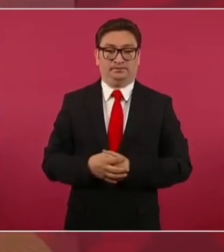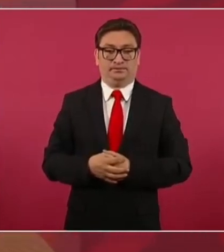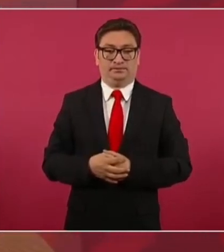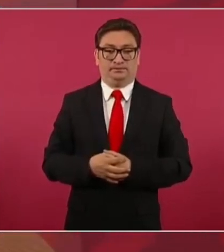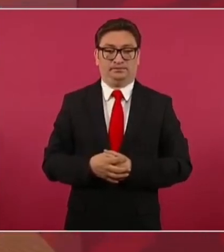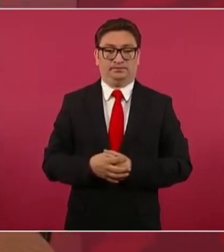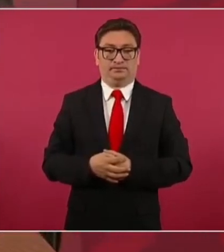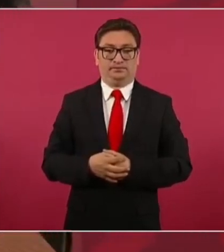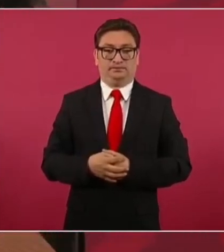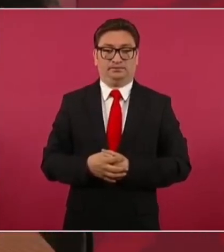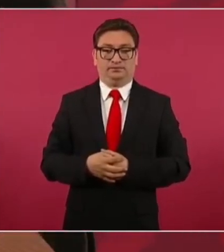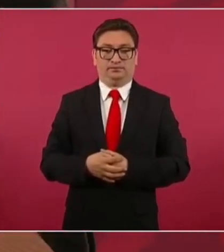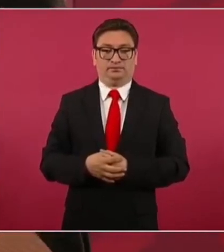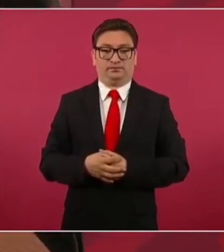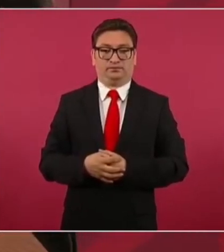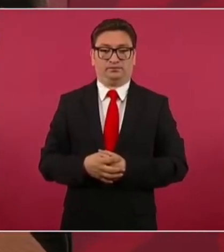no